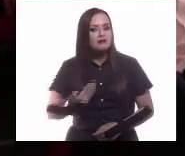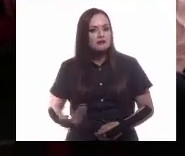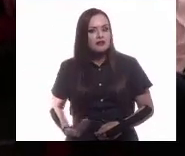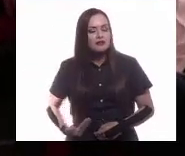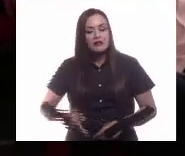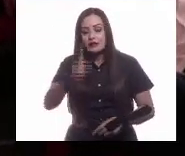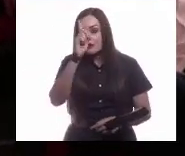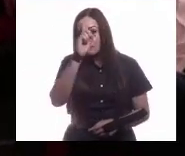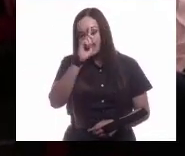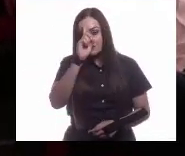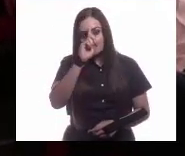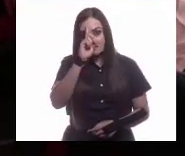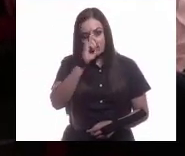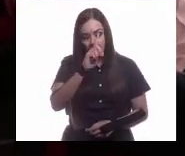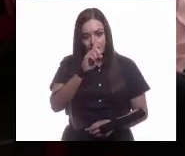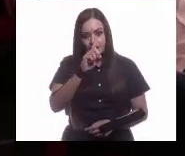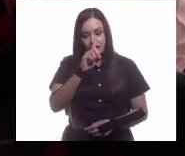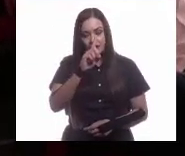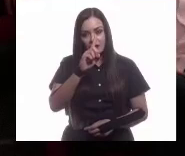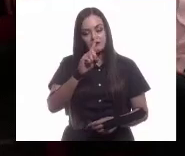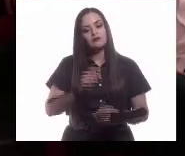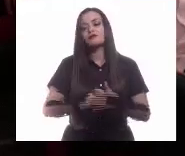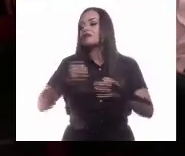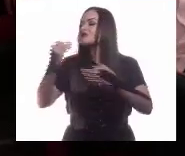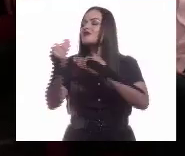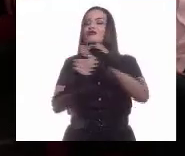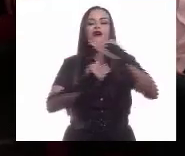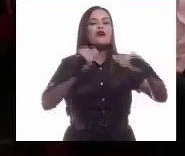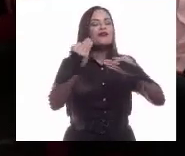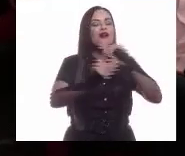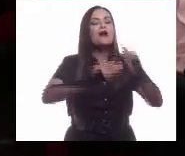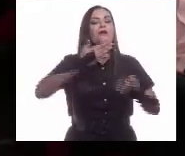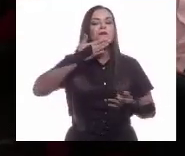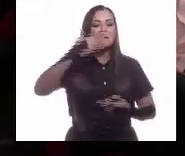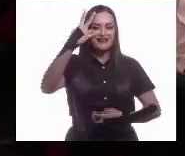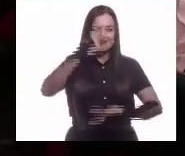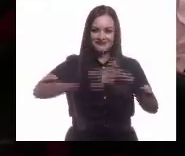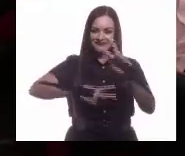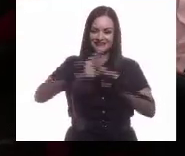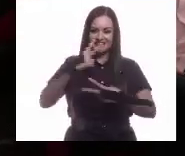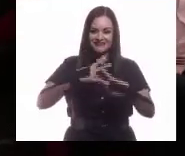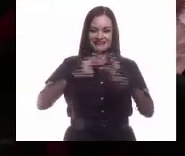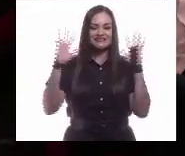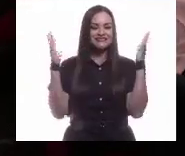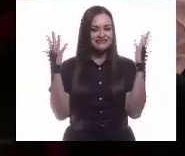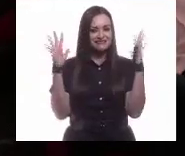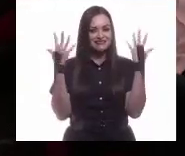consejeros de los organismos autónomos que nos acompañan. Sean, por supuesto, bienvenidos.